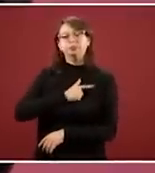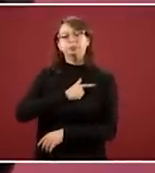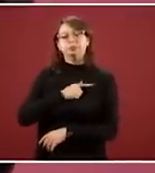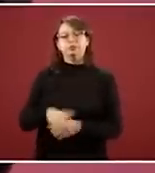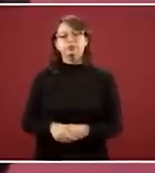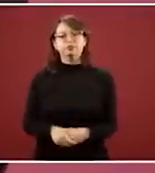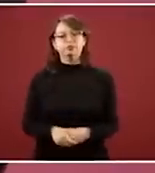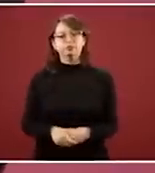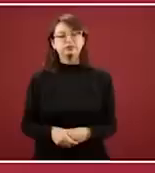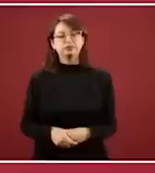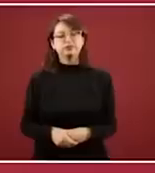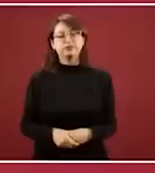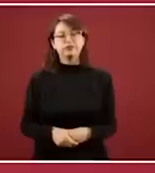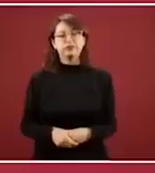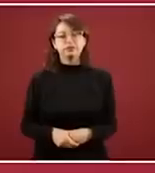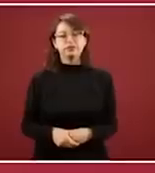Es que